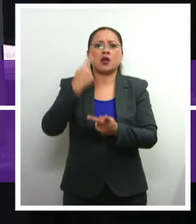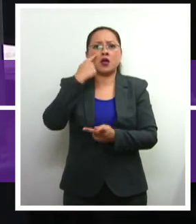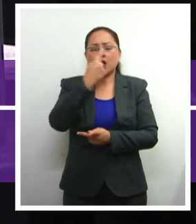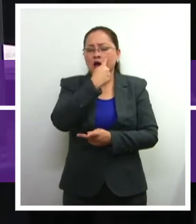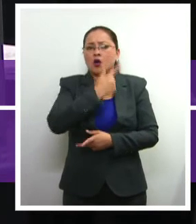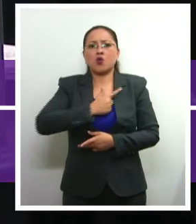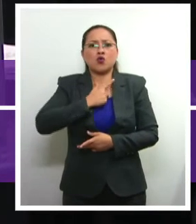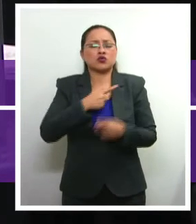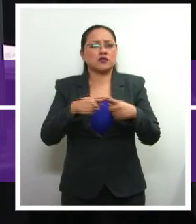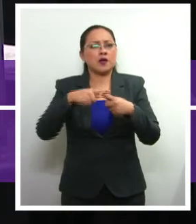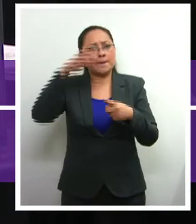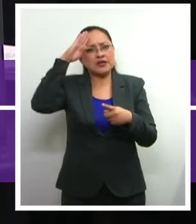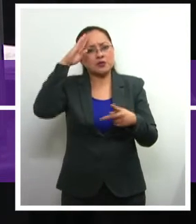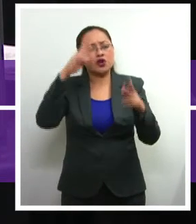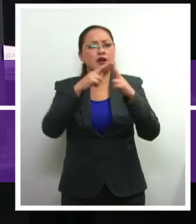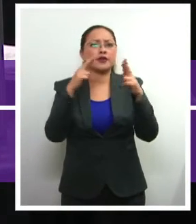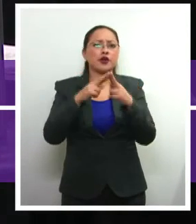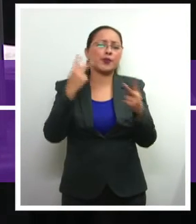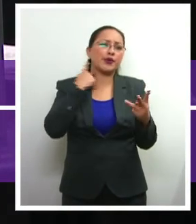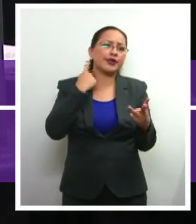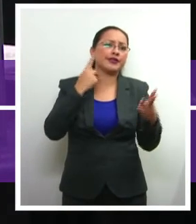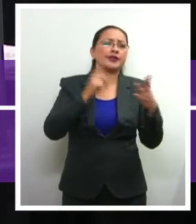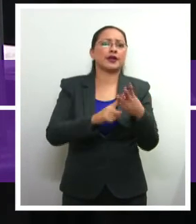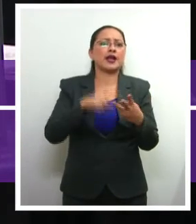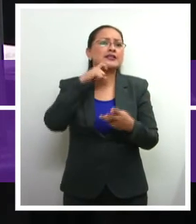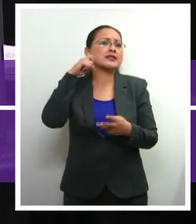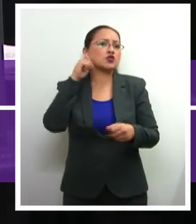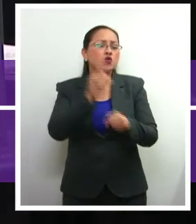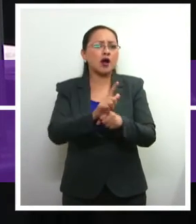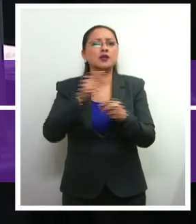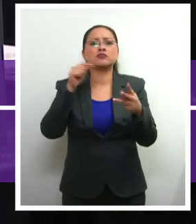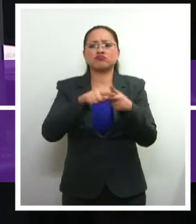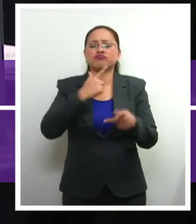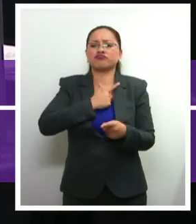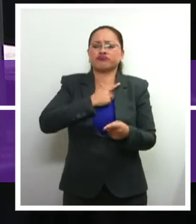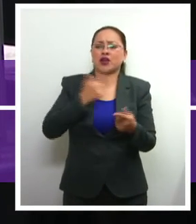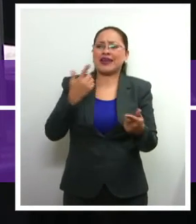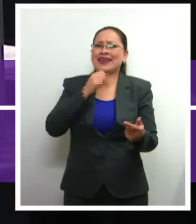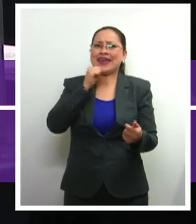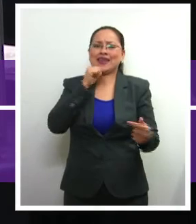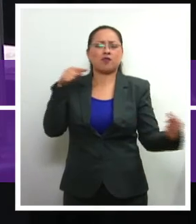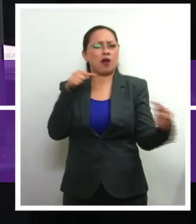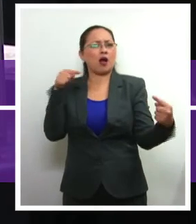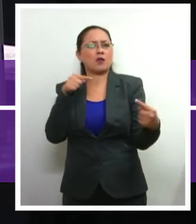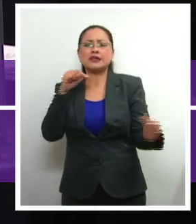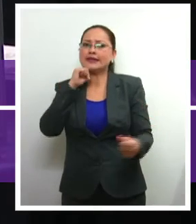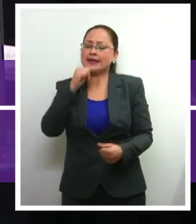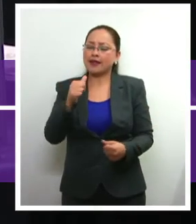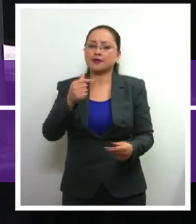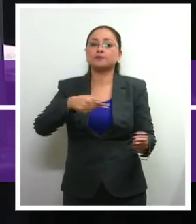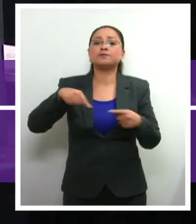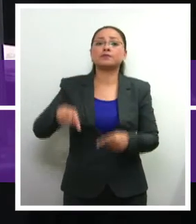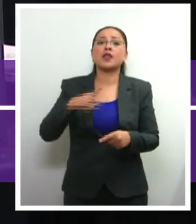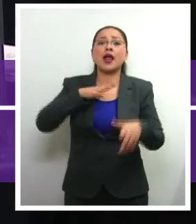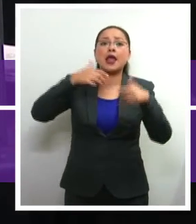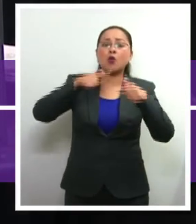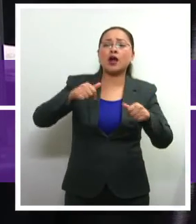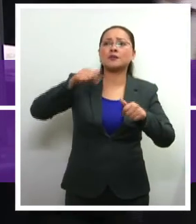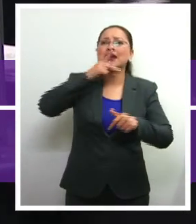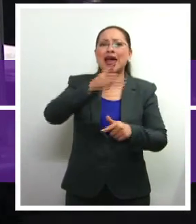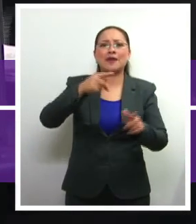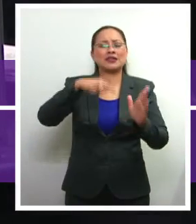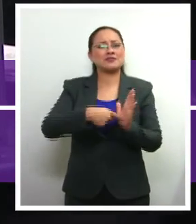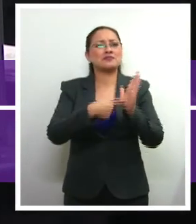de pensamiento, religión, políticas y sexuales y sin provocaciones ni agresiones, producto de lenguajes, imágenes